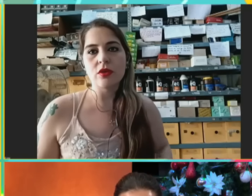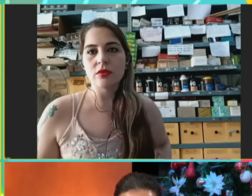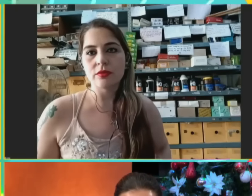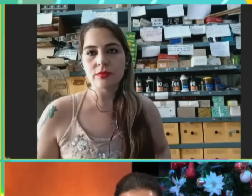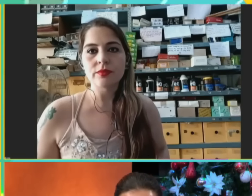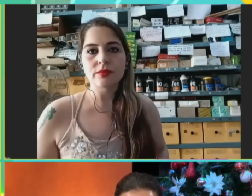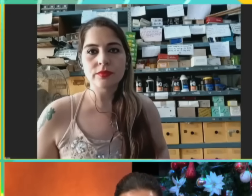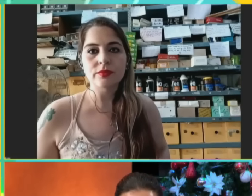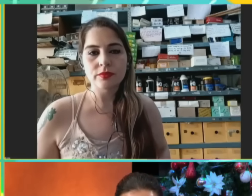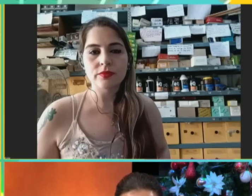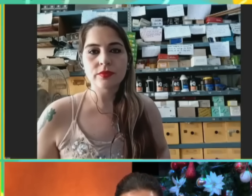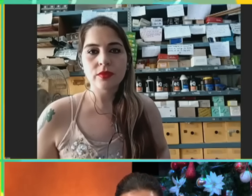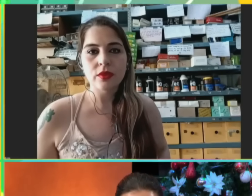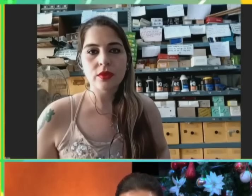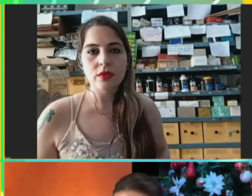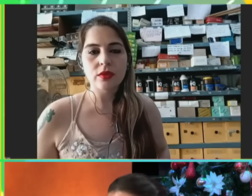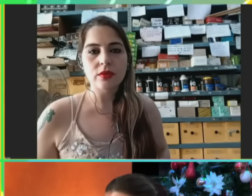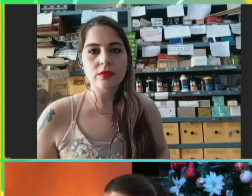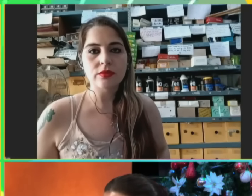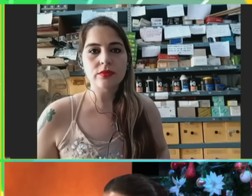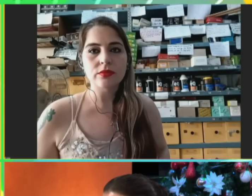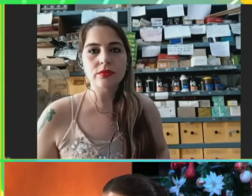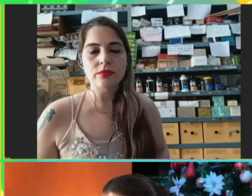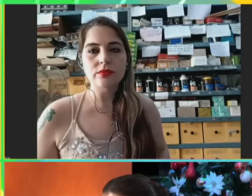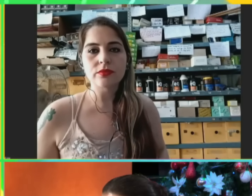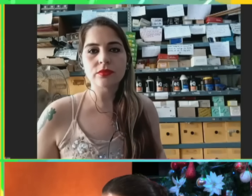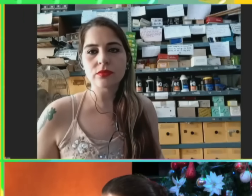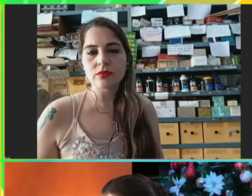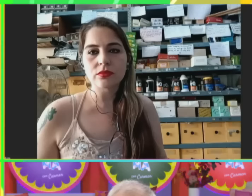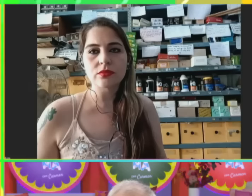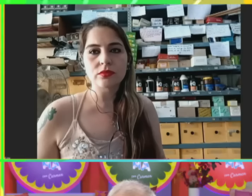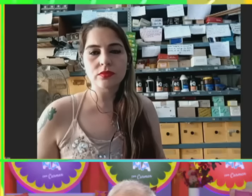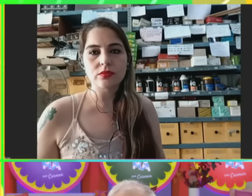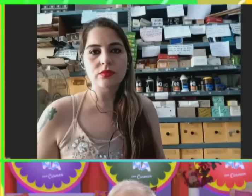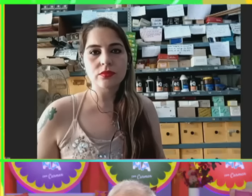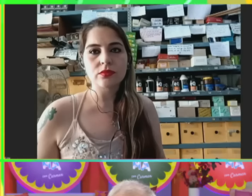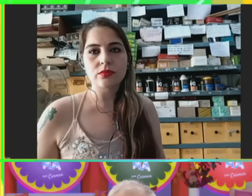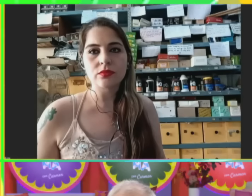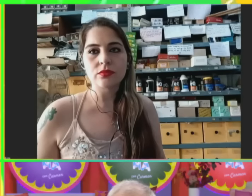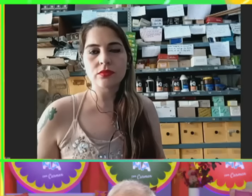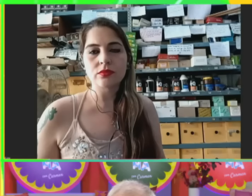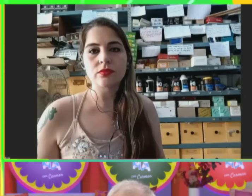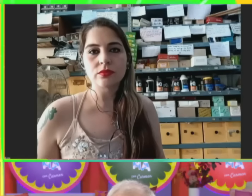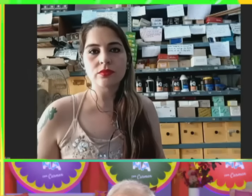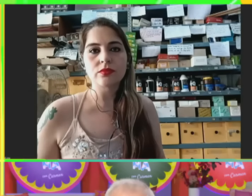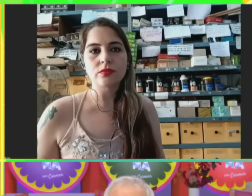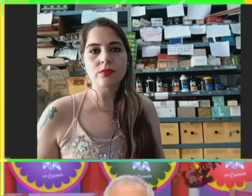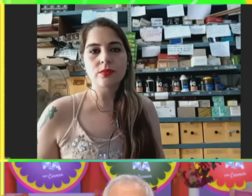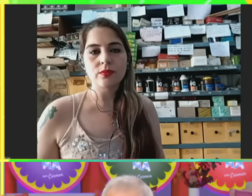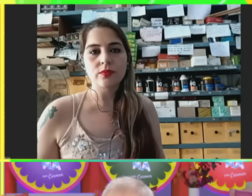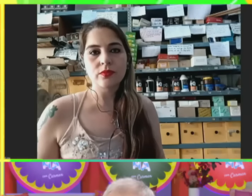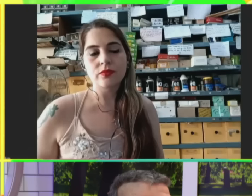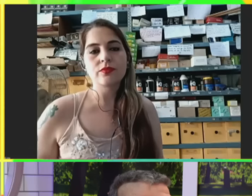conmigo, ¿no? Pero Antonina, ellos no, perdón, ellos no pueden ni podían negar que sos hija de Carrito Jul. No.